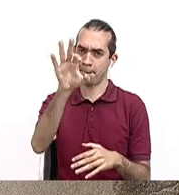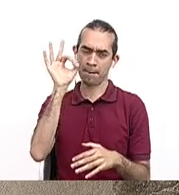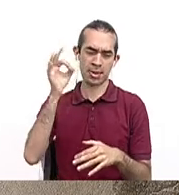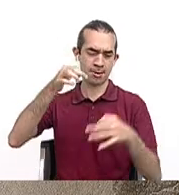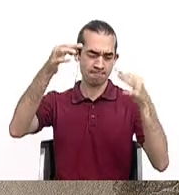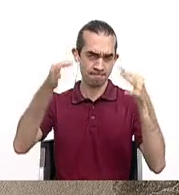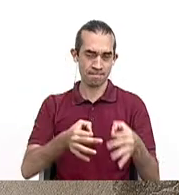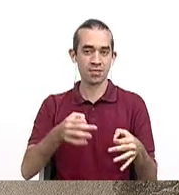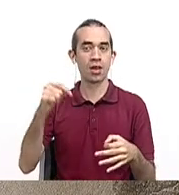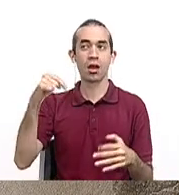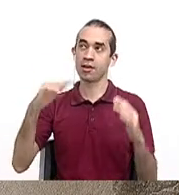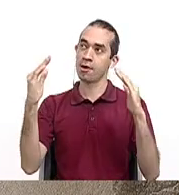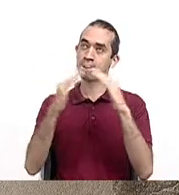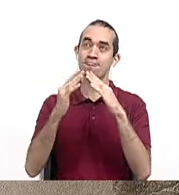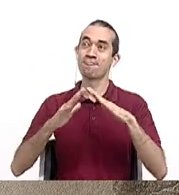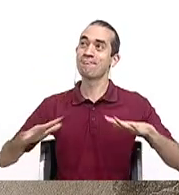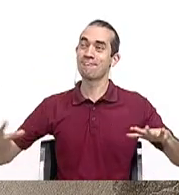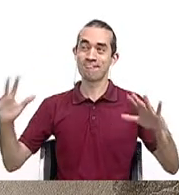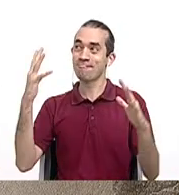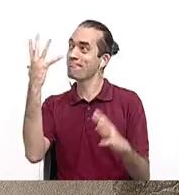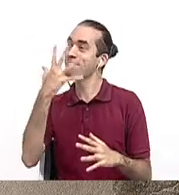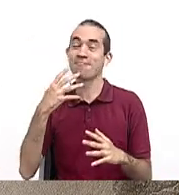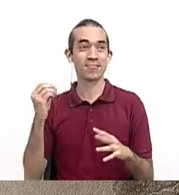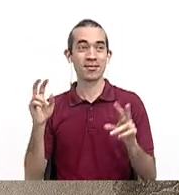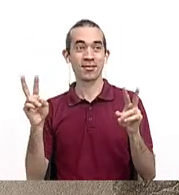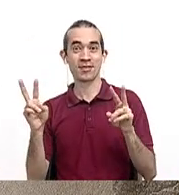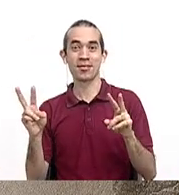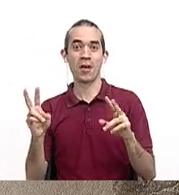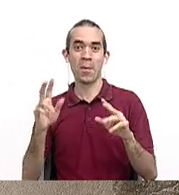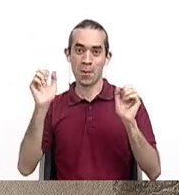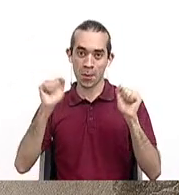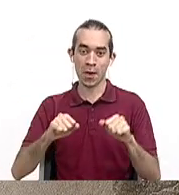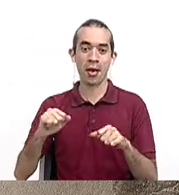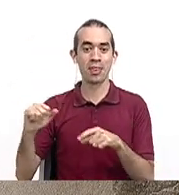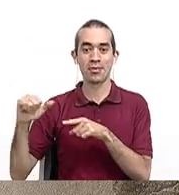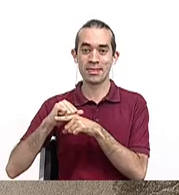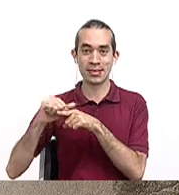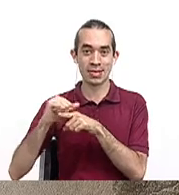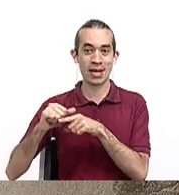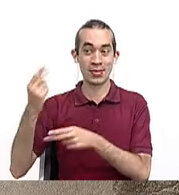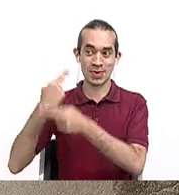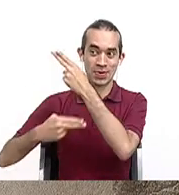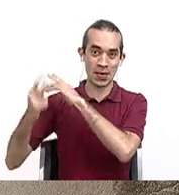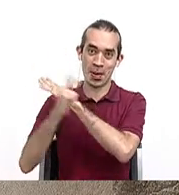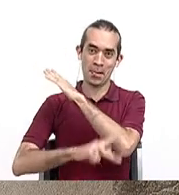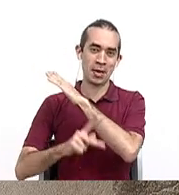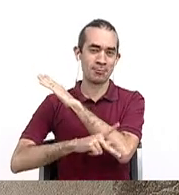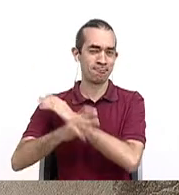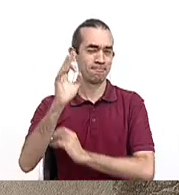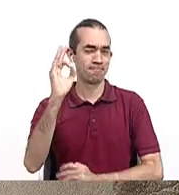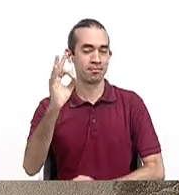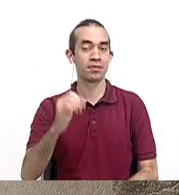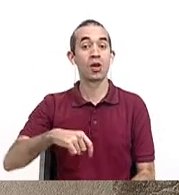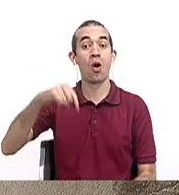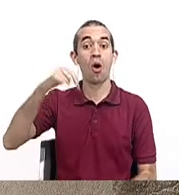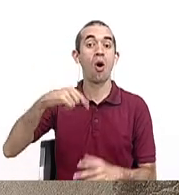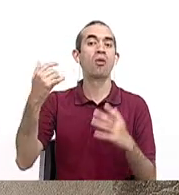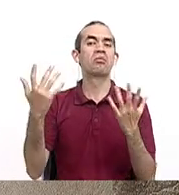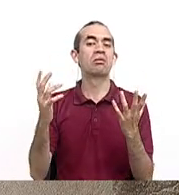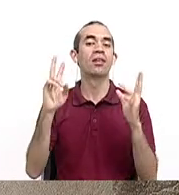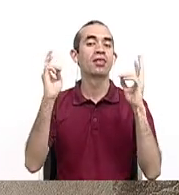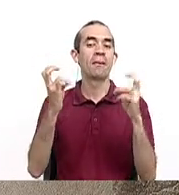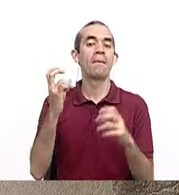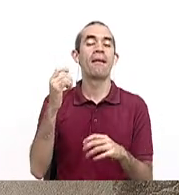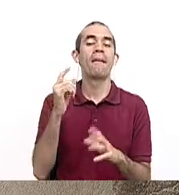para que podamos juntos repasar la historia de nuestro país que es fascinante hoy estamos en la década de los 40